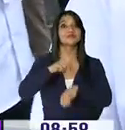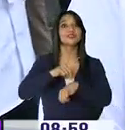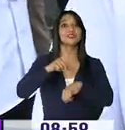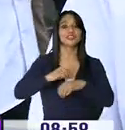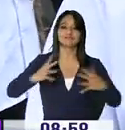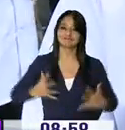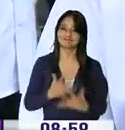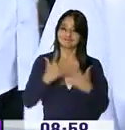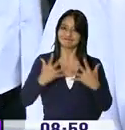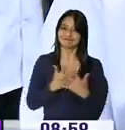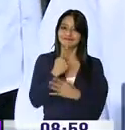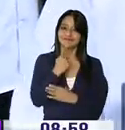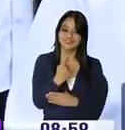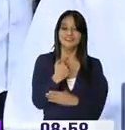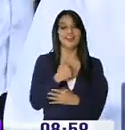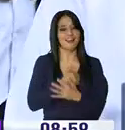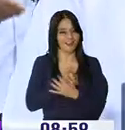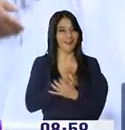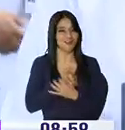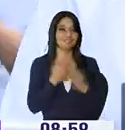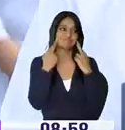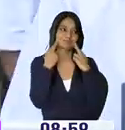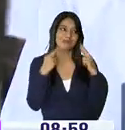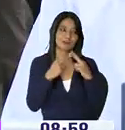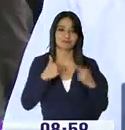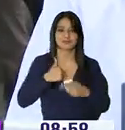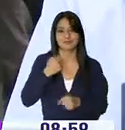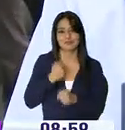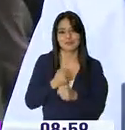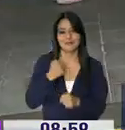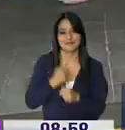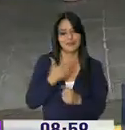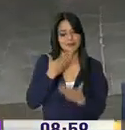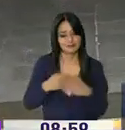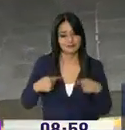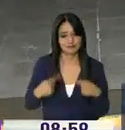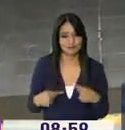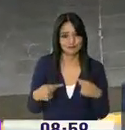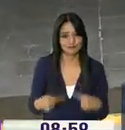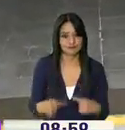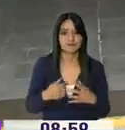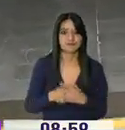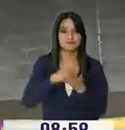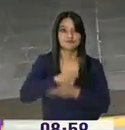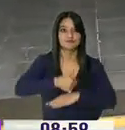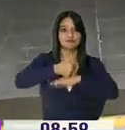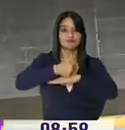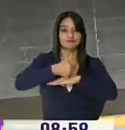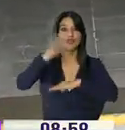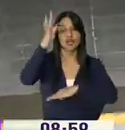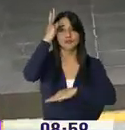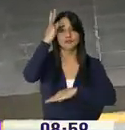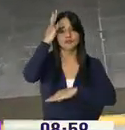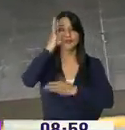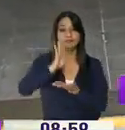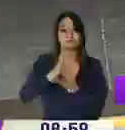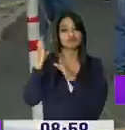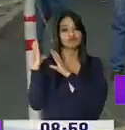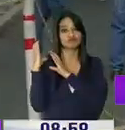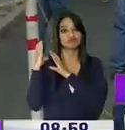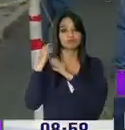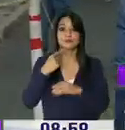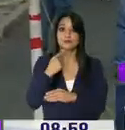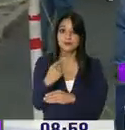se motiva porque dice, hay alguien que reconoce el trabajo que hacemos diariamente. Autoridades del Hospital IES San Francisco estiman que han direccionado